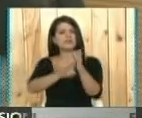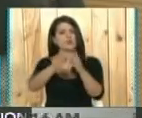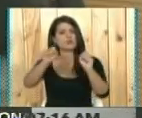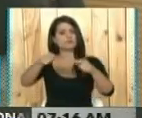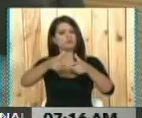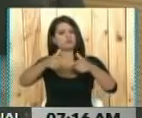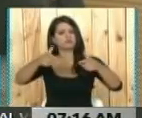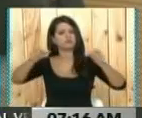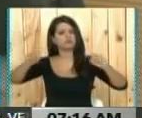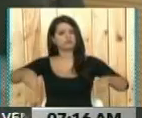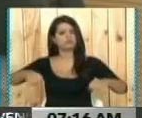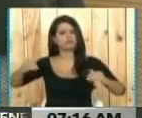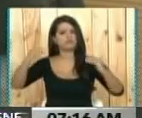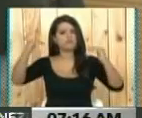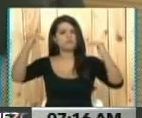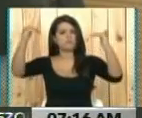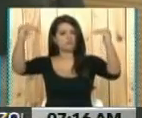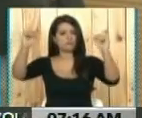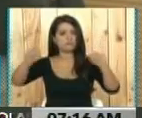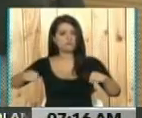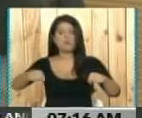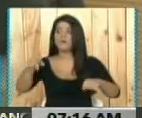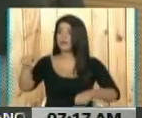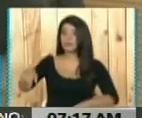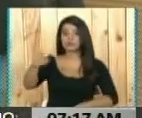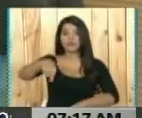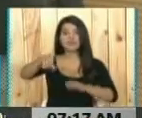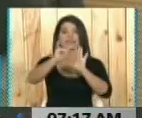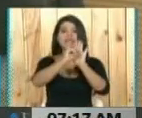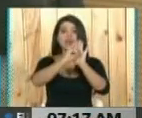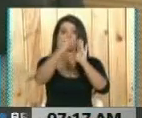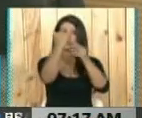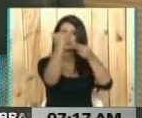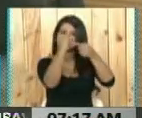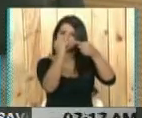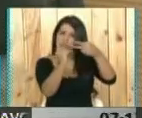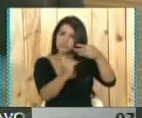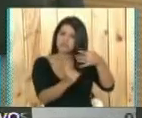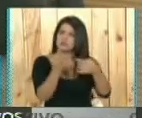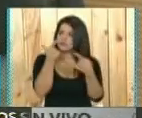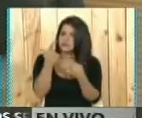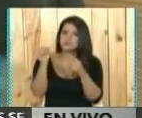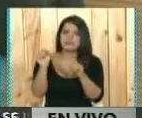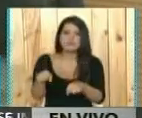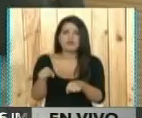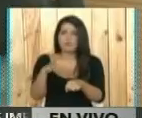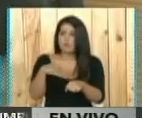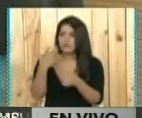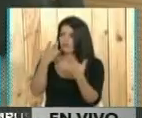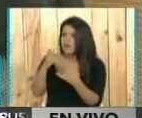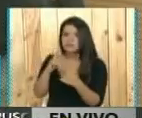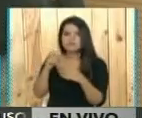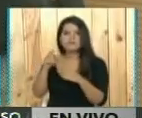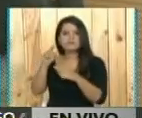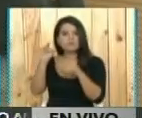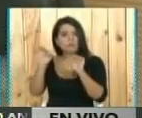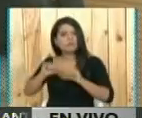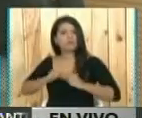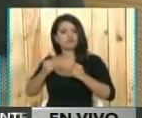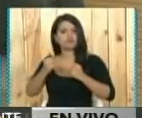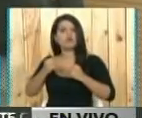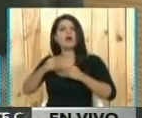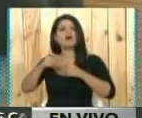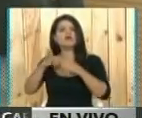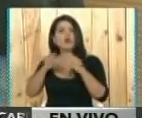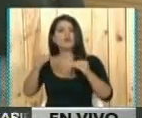Los indicadores aquí presentados, entre muchos otros, muestran la fortaleza de nuestro modelo, basado en la inclusión y protección social de